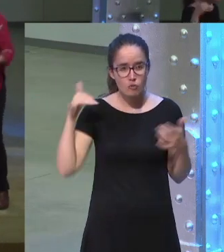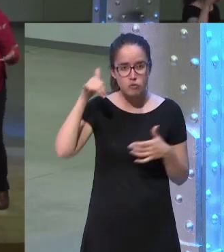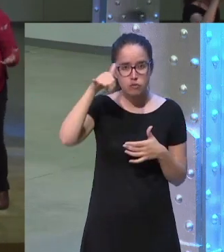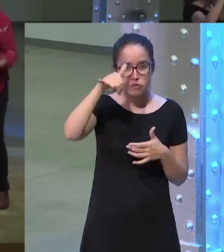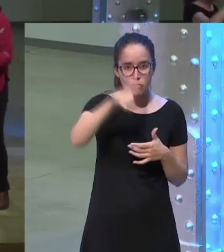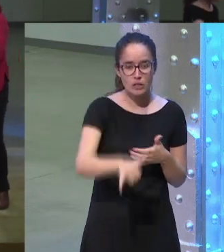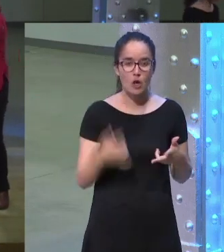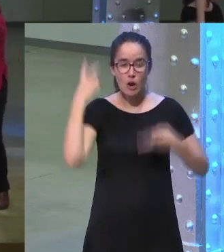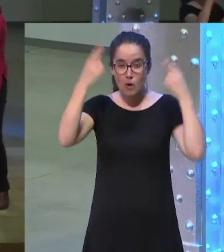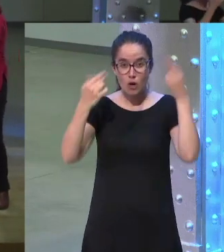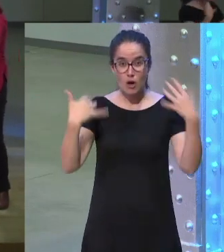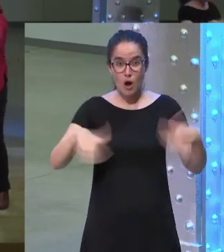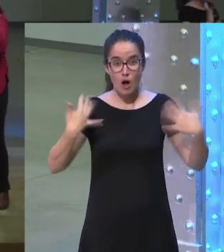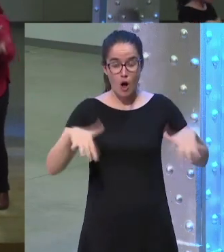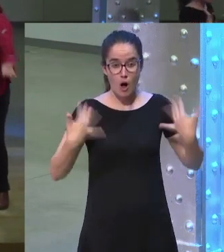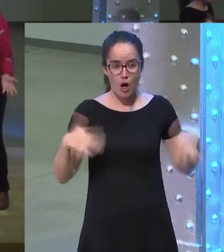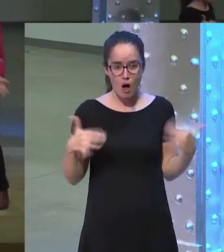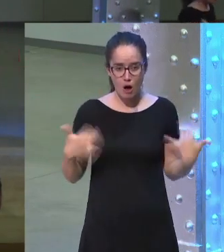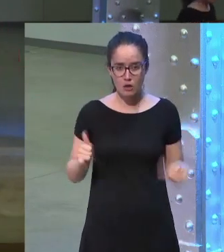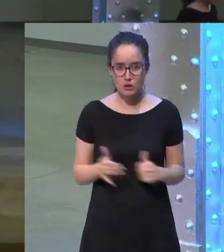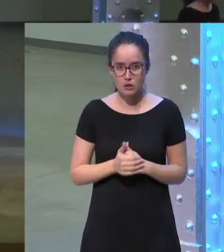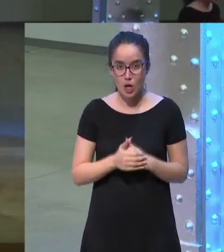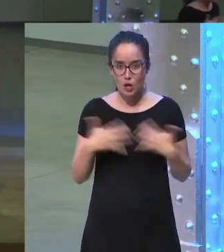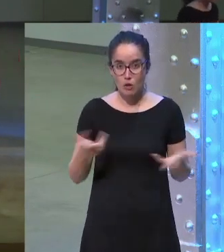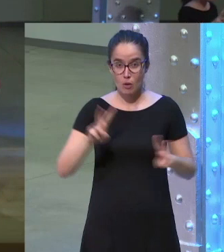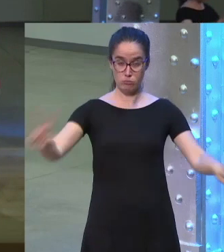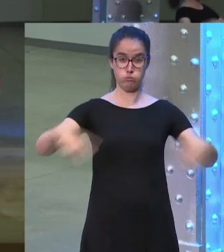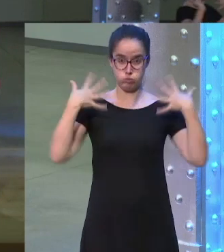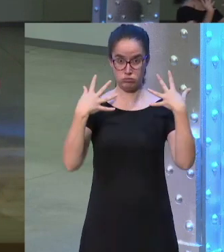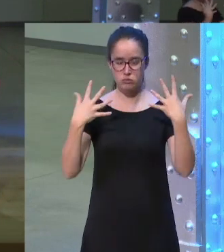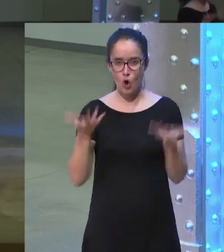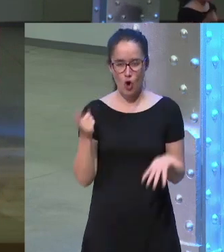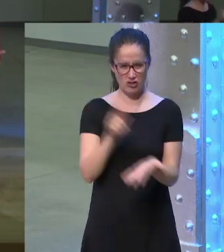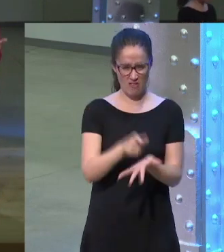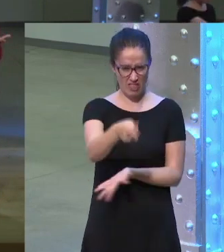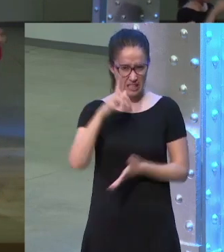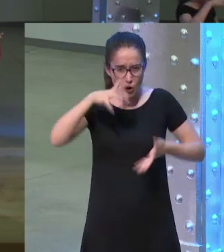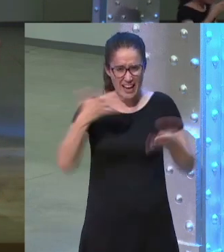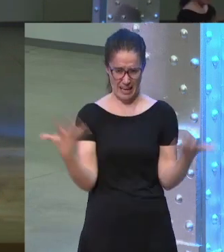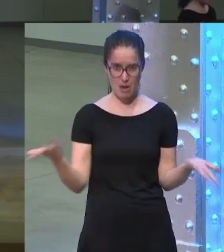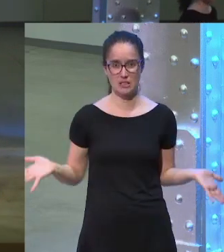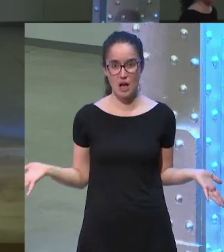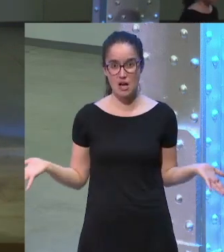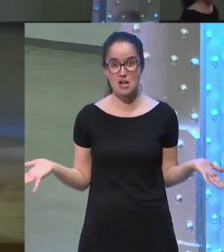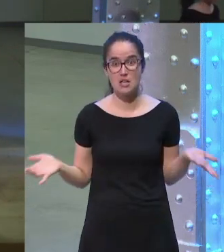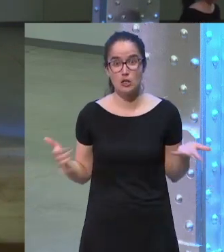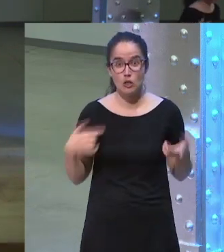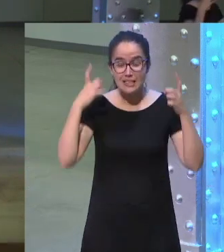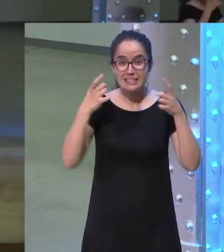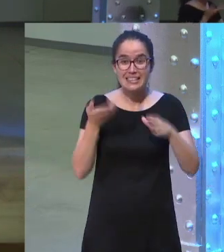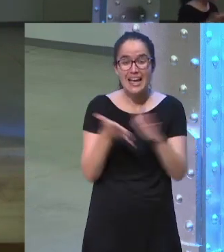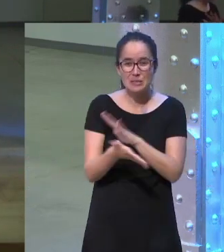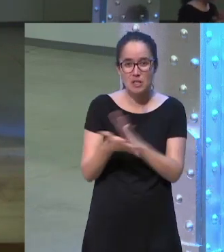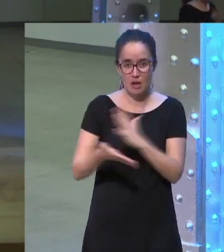a la peluquería y digo, ¡ay, que no le sale una pata! Y entonces me miró todo el mundo diciendo, pero otra vez está aquí, ¿esta qué le pasa? Y entonces intenté